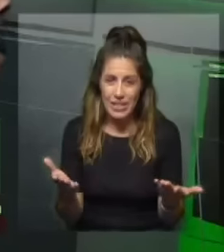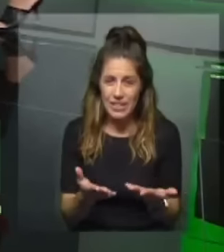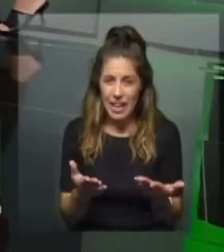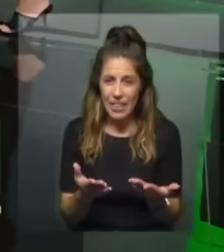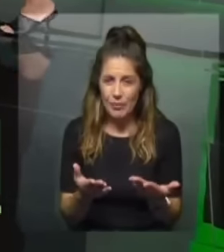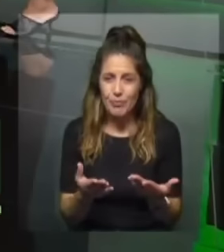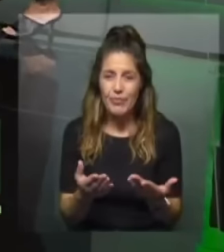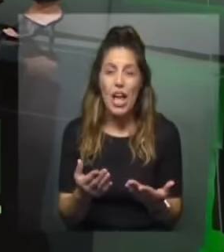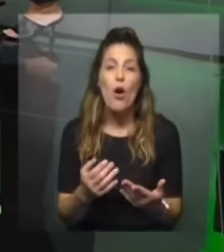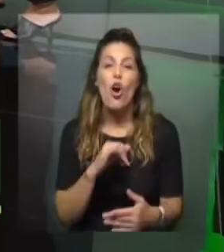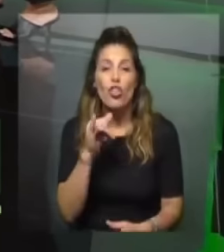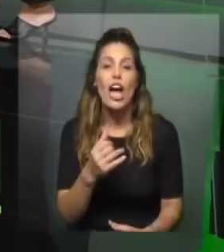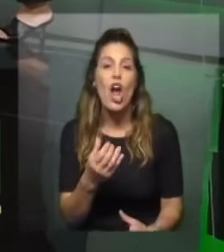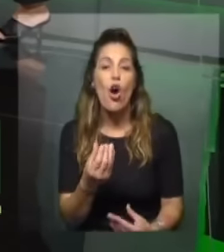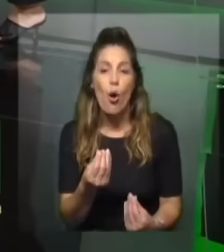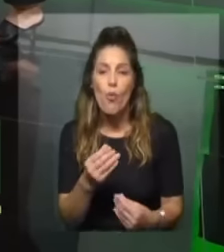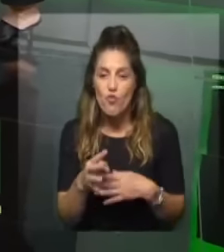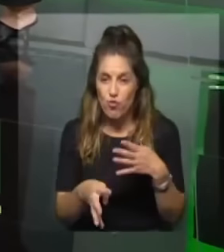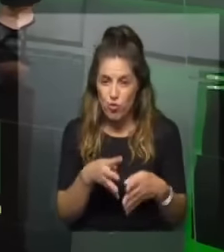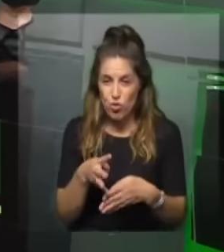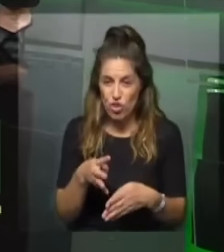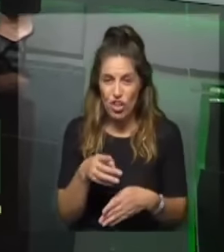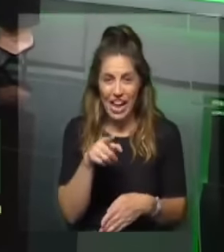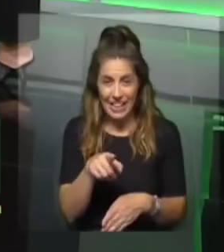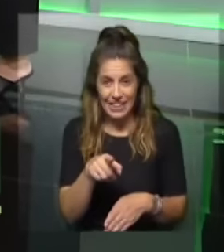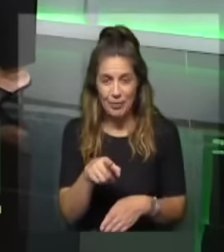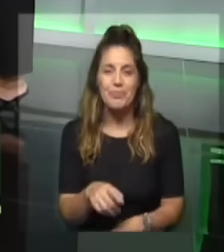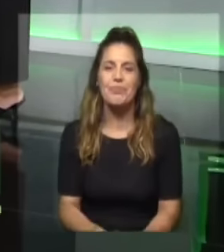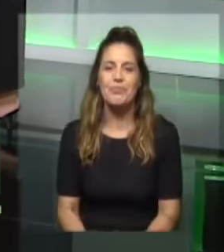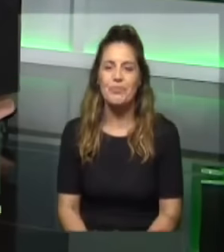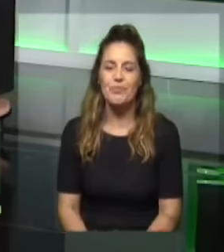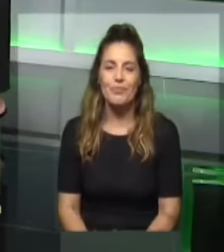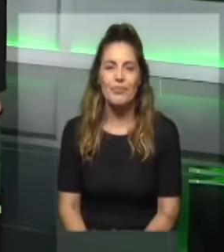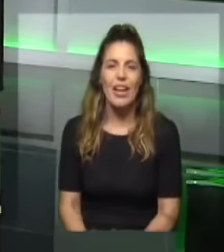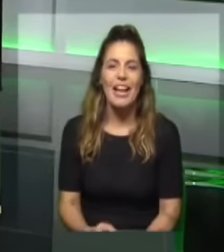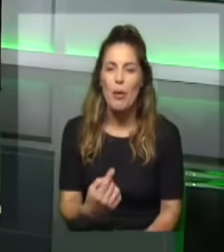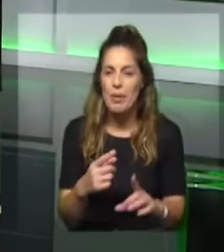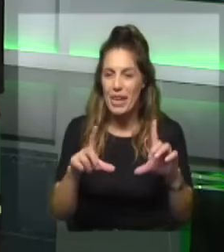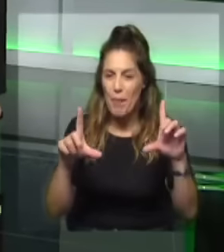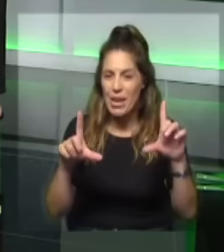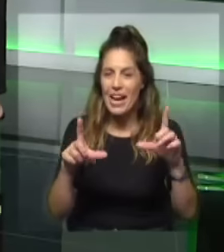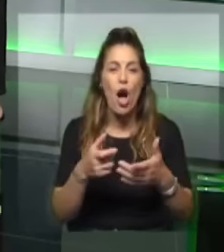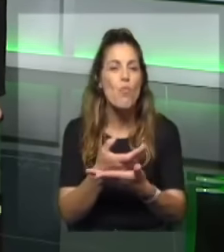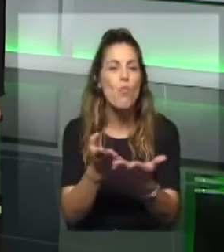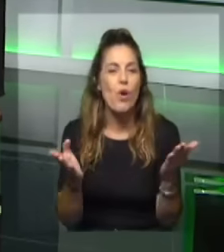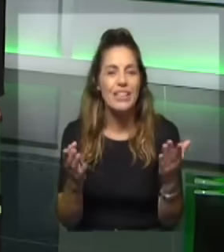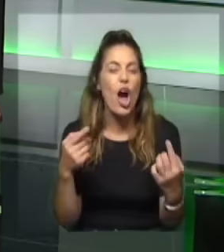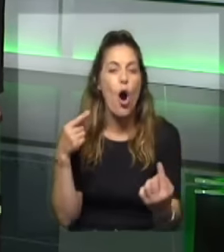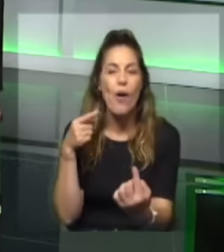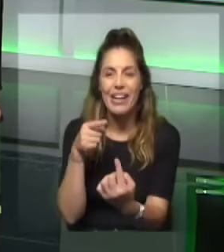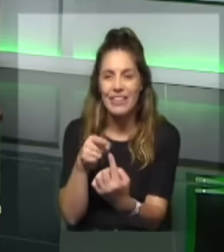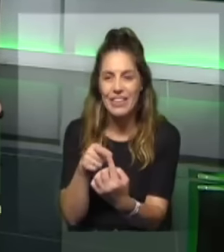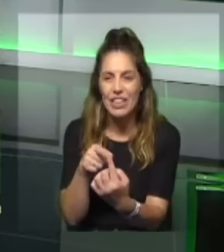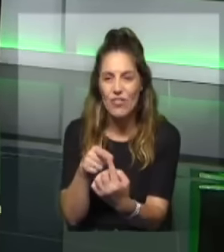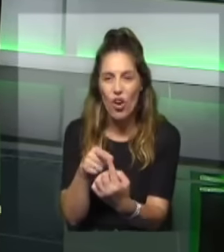voy a comentar Cómo es justamente la ley del lobby chilena vamos a ver en la primera placa que muestra Cuál es el objetivo